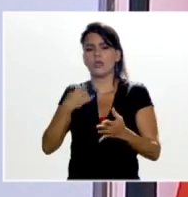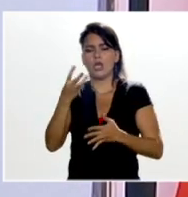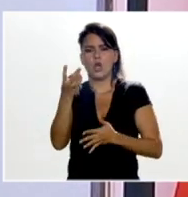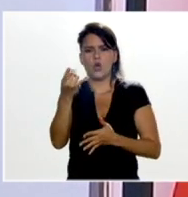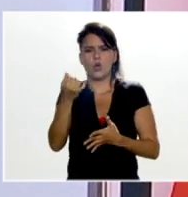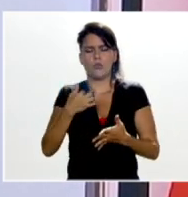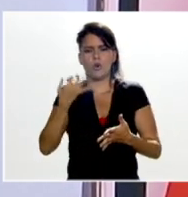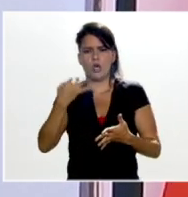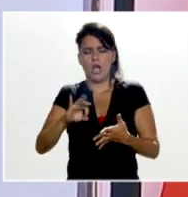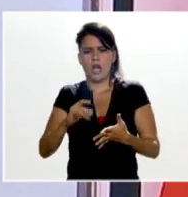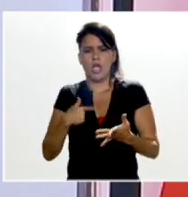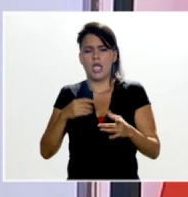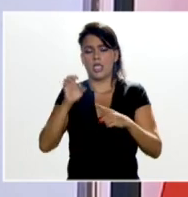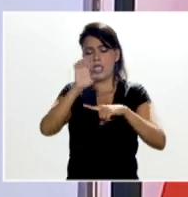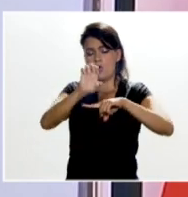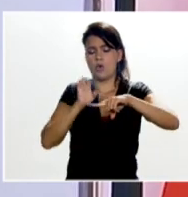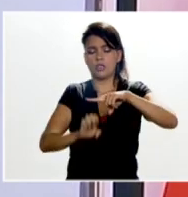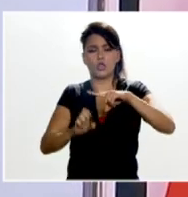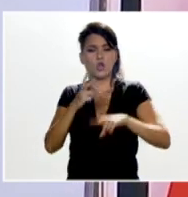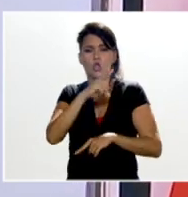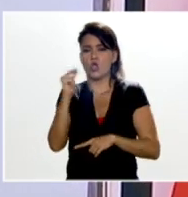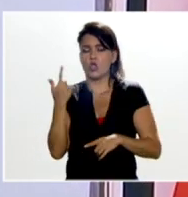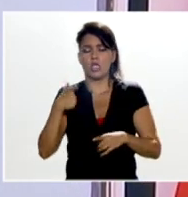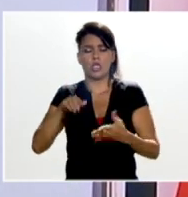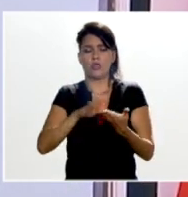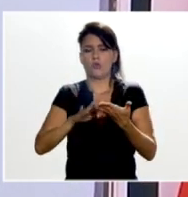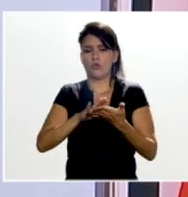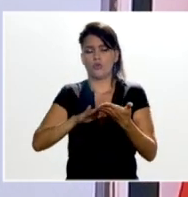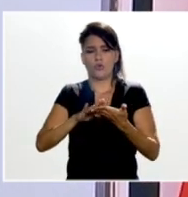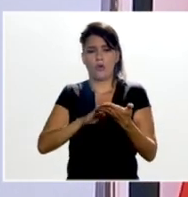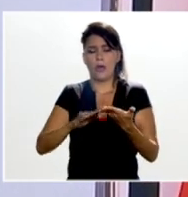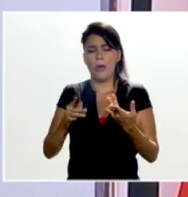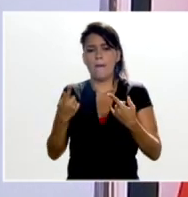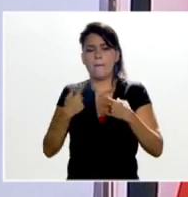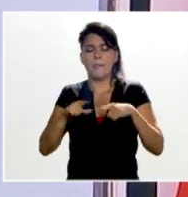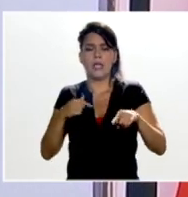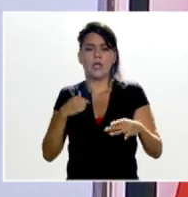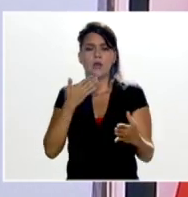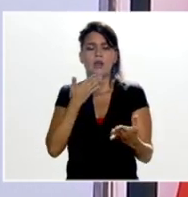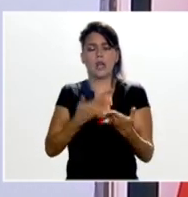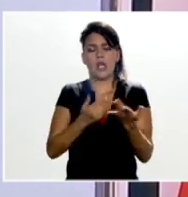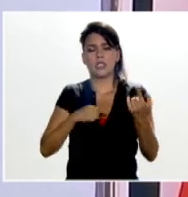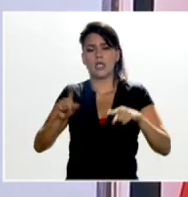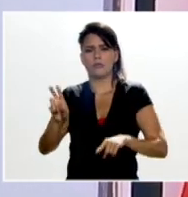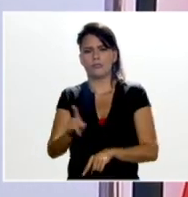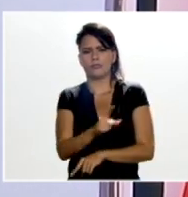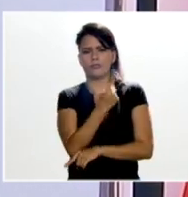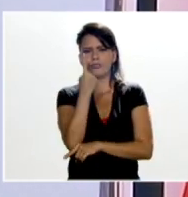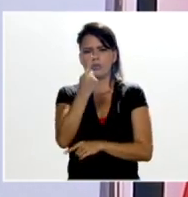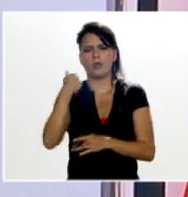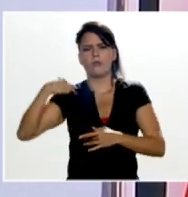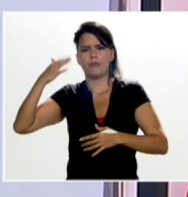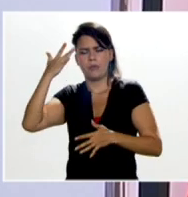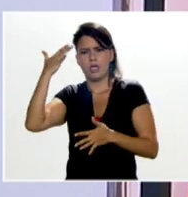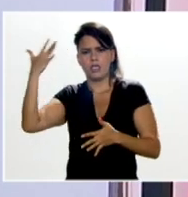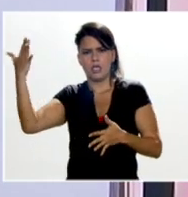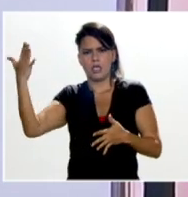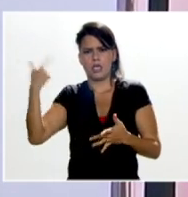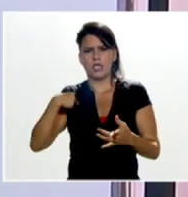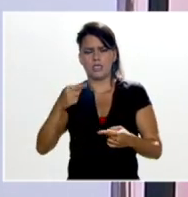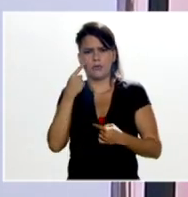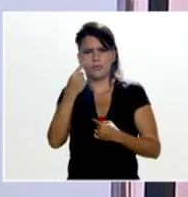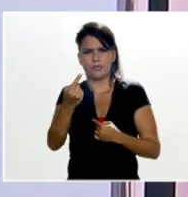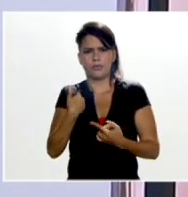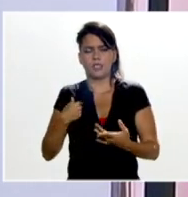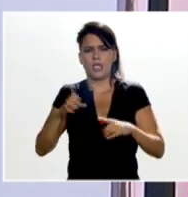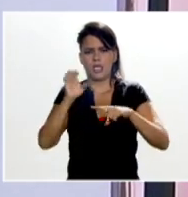números reales esta ecuación no tiene solución. Pero gracias a la unidad imaginaria que se acaba de presentar,